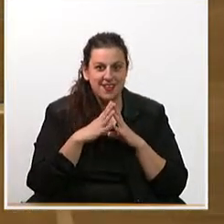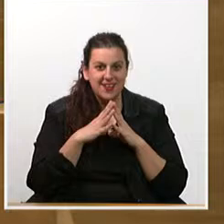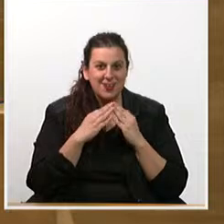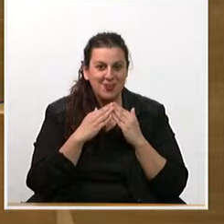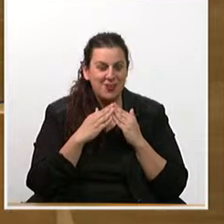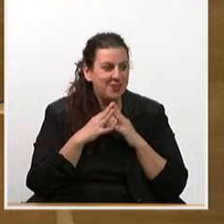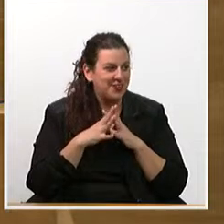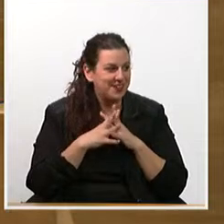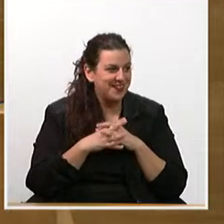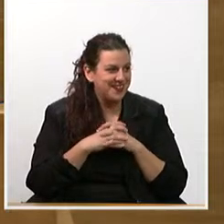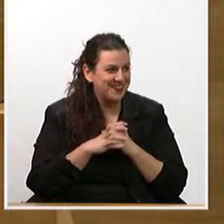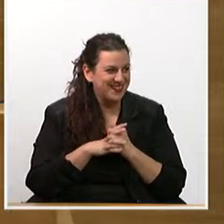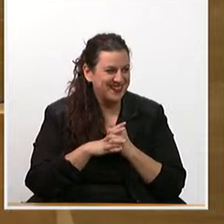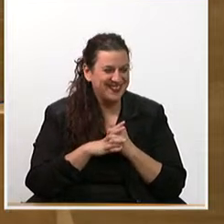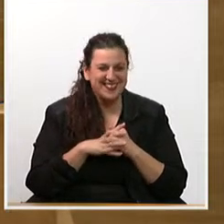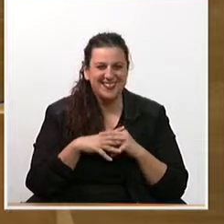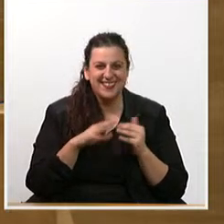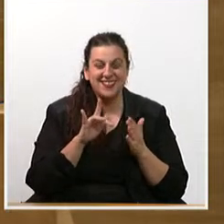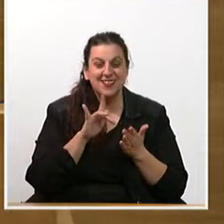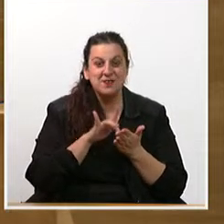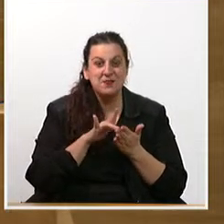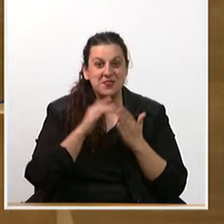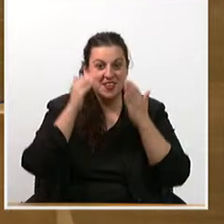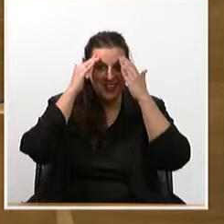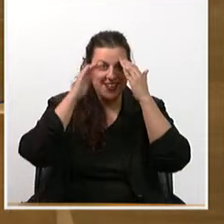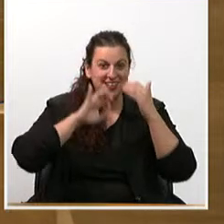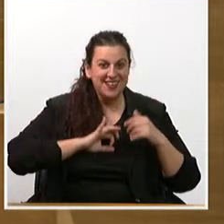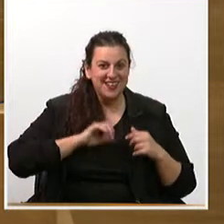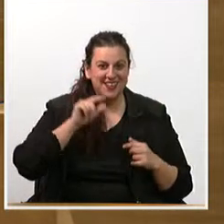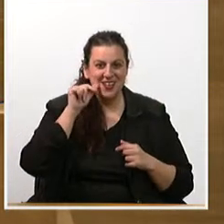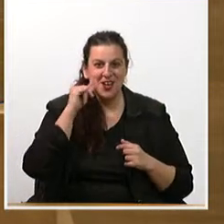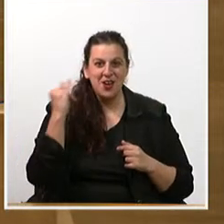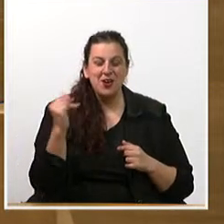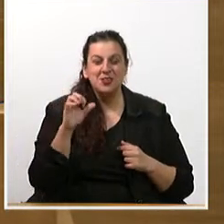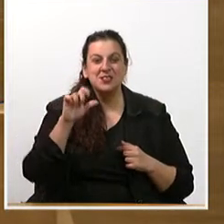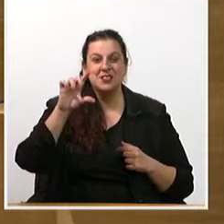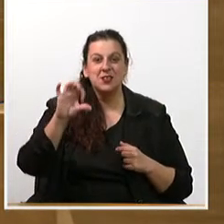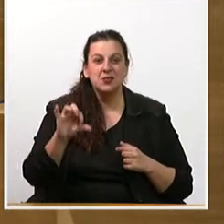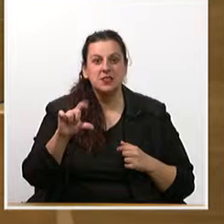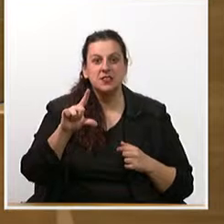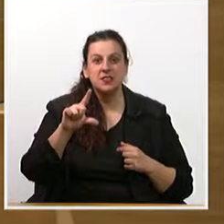gracias tiene la palabra el ilustre diputado José Luis